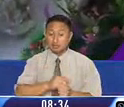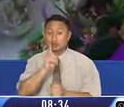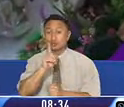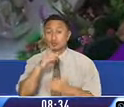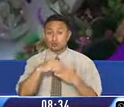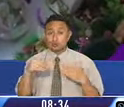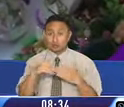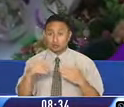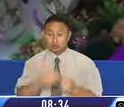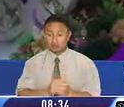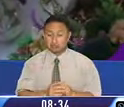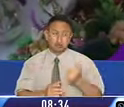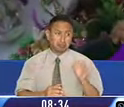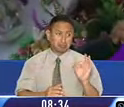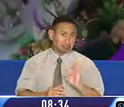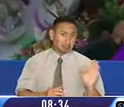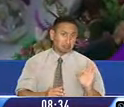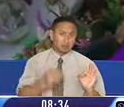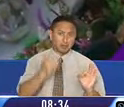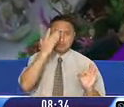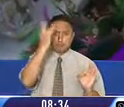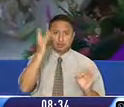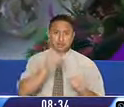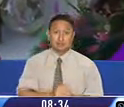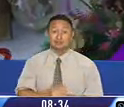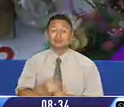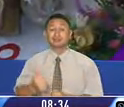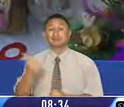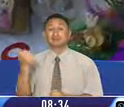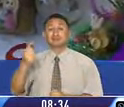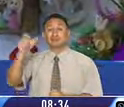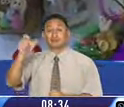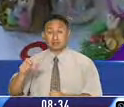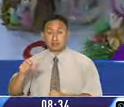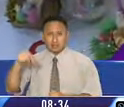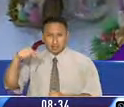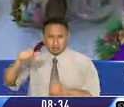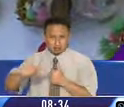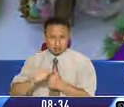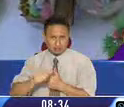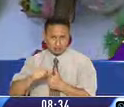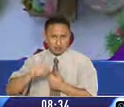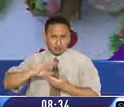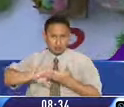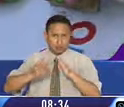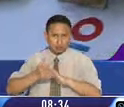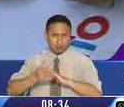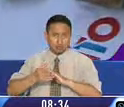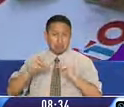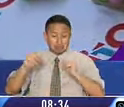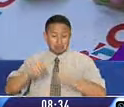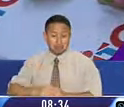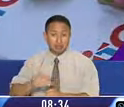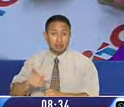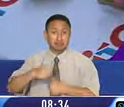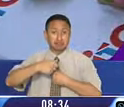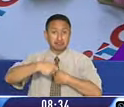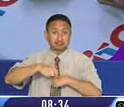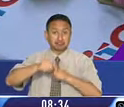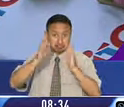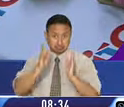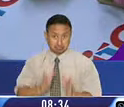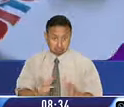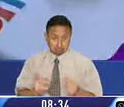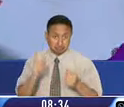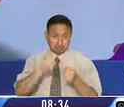otros no. ¿Por qué es esto? Porque los talleristas son de la comunidad. Entonces también pueden venir los talleristas que deseen participar con la